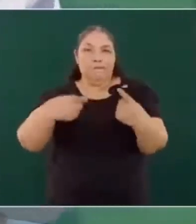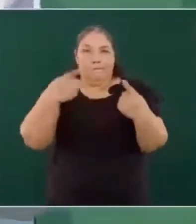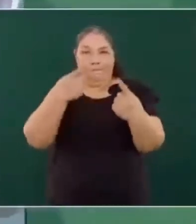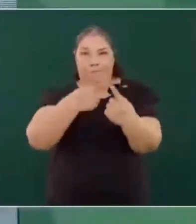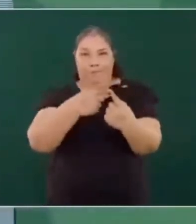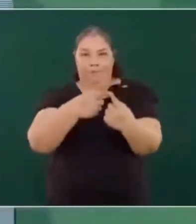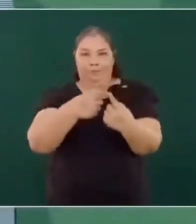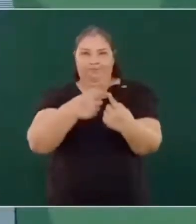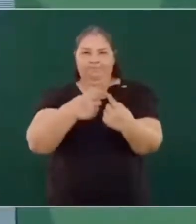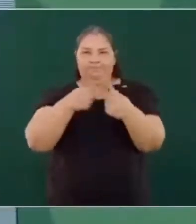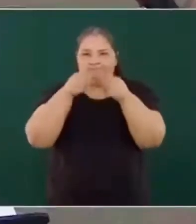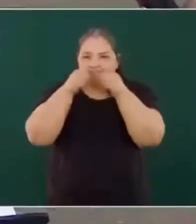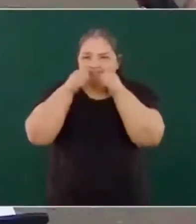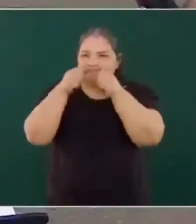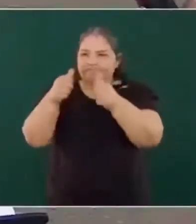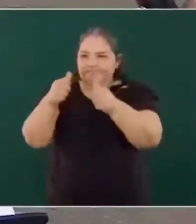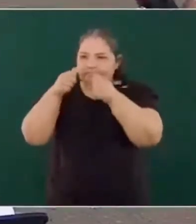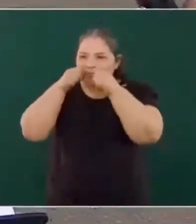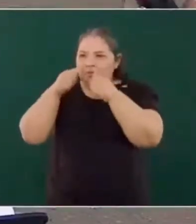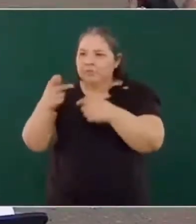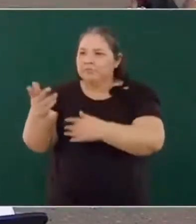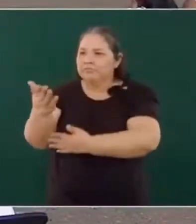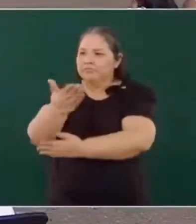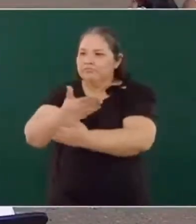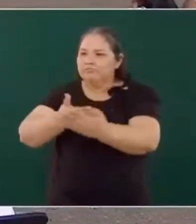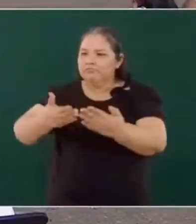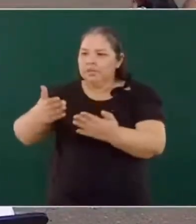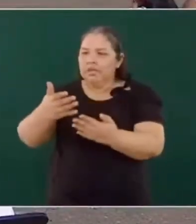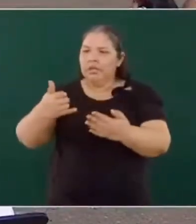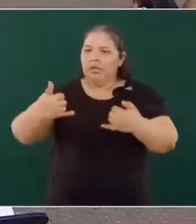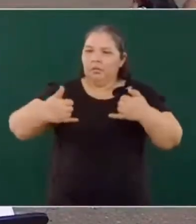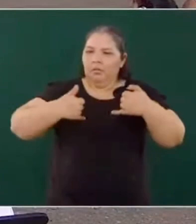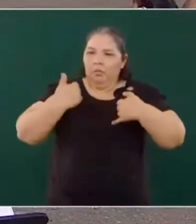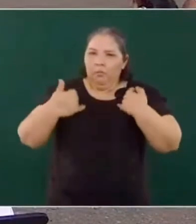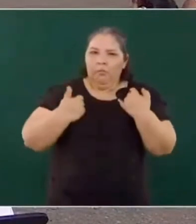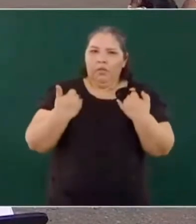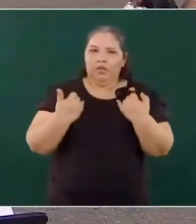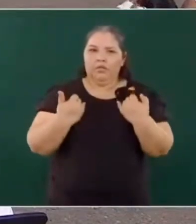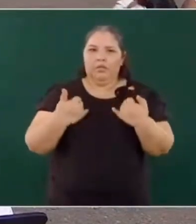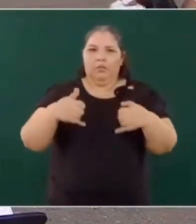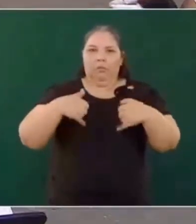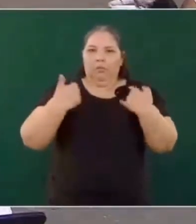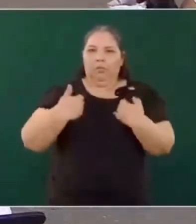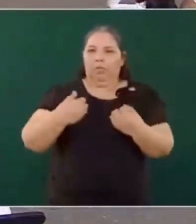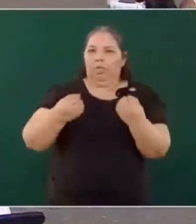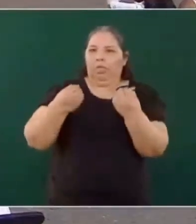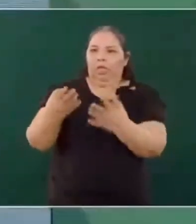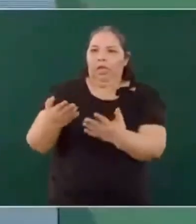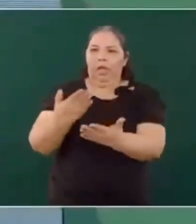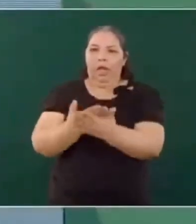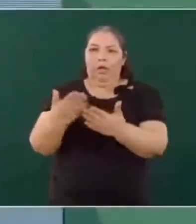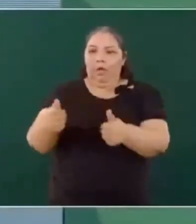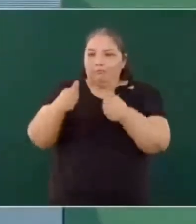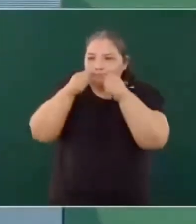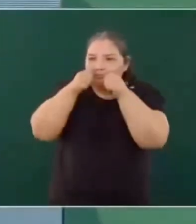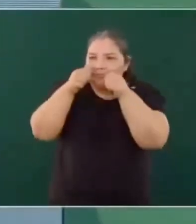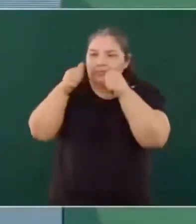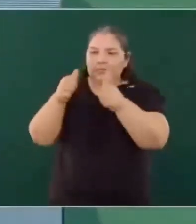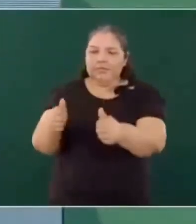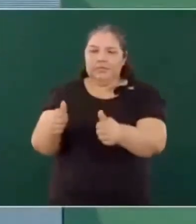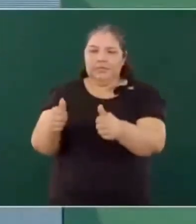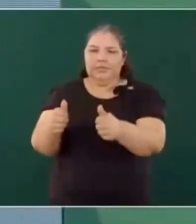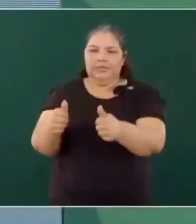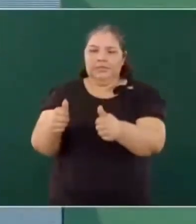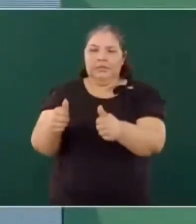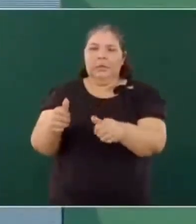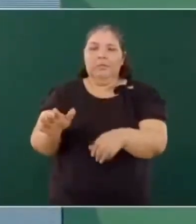causas, porque los jóvenes que estaban abandonados son atendidos,